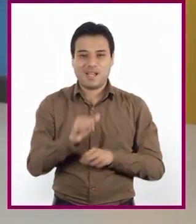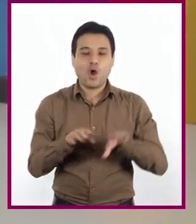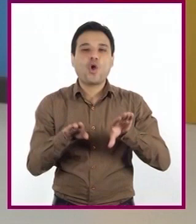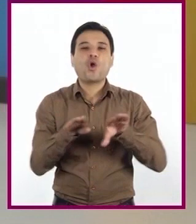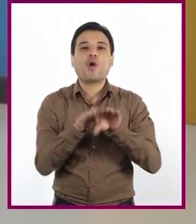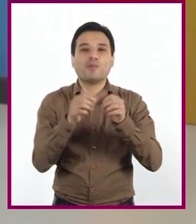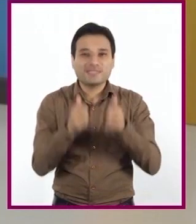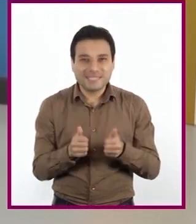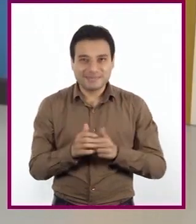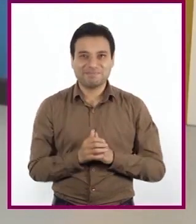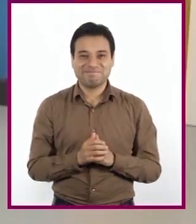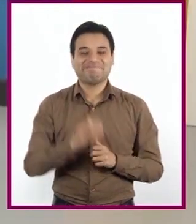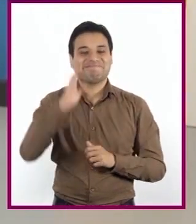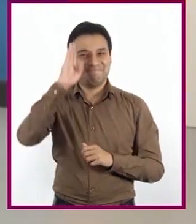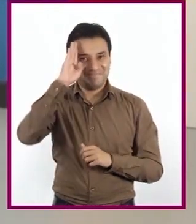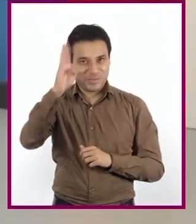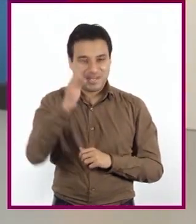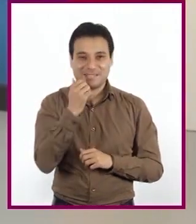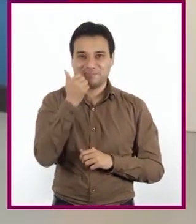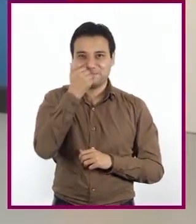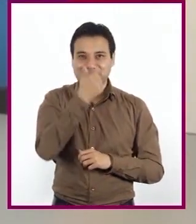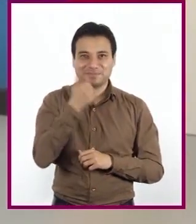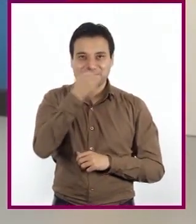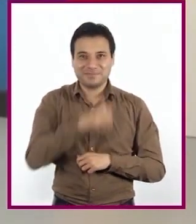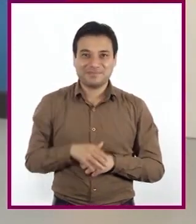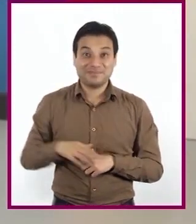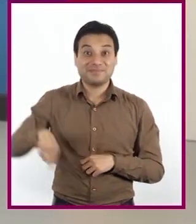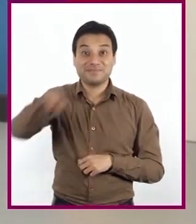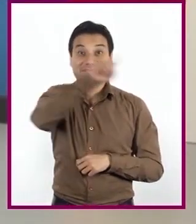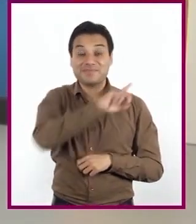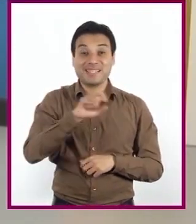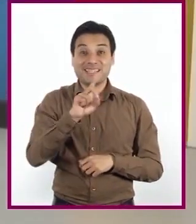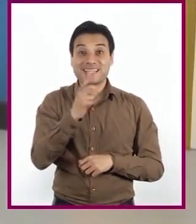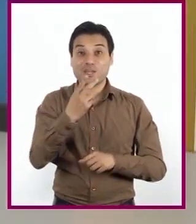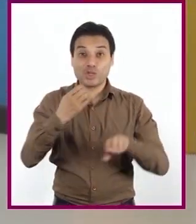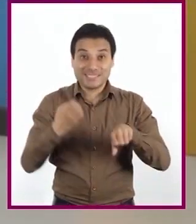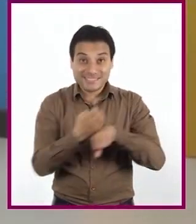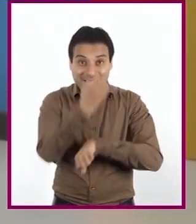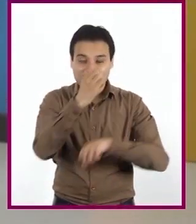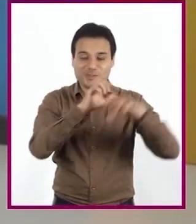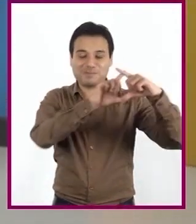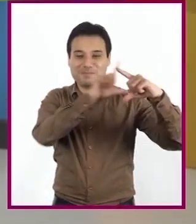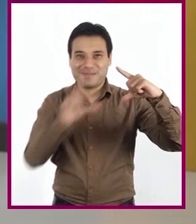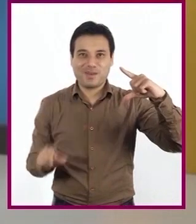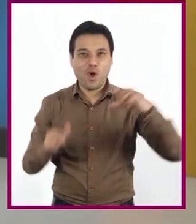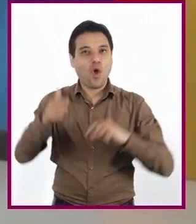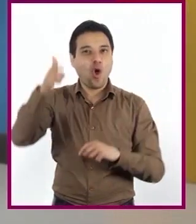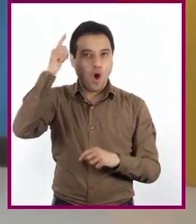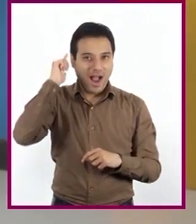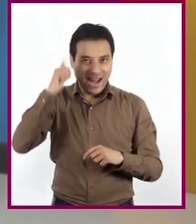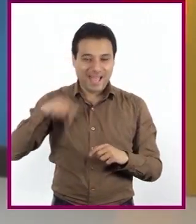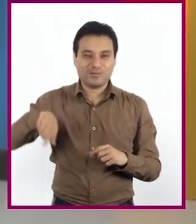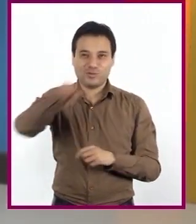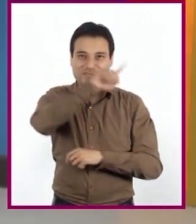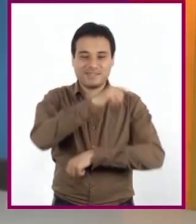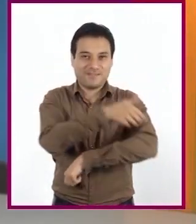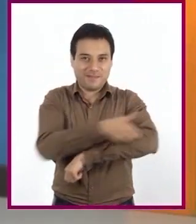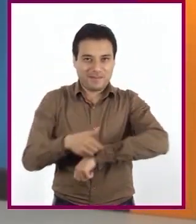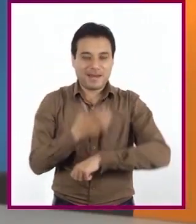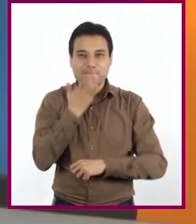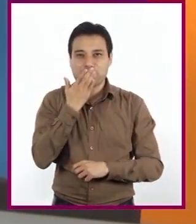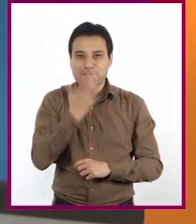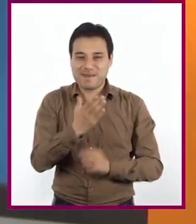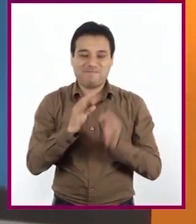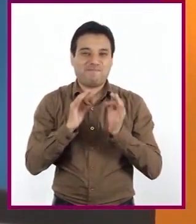¿Qué tal, alumnas y alumnos que nos ven en los 32 estados de la República Mexicana? Espero que ustedes y su familia se encuentren